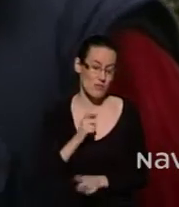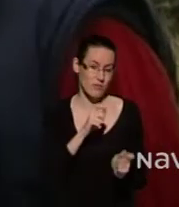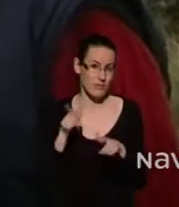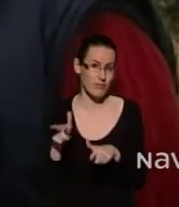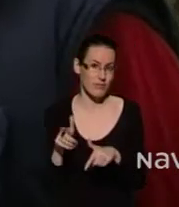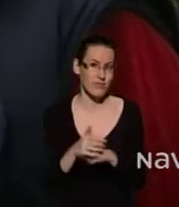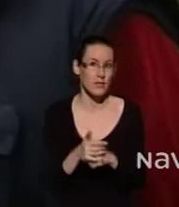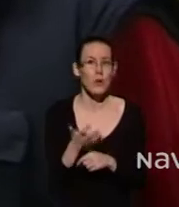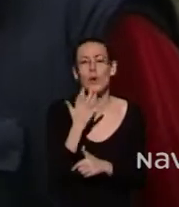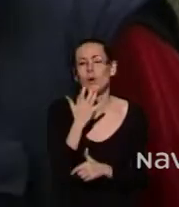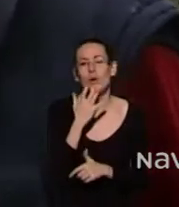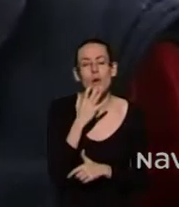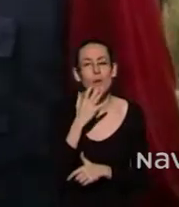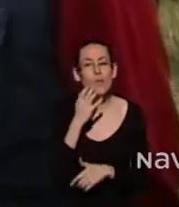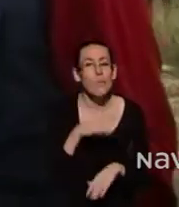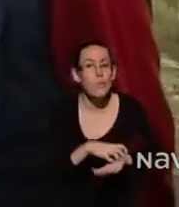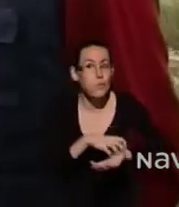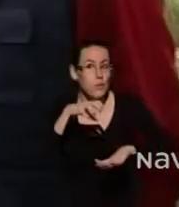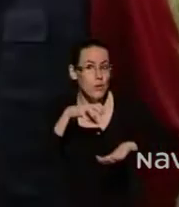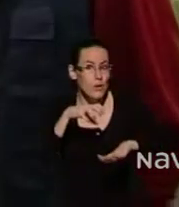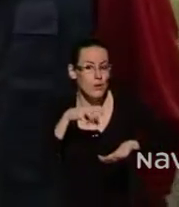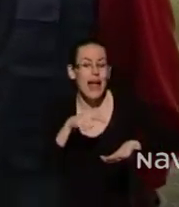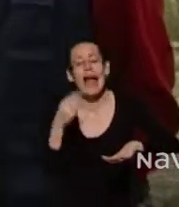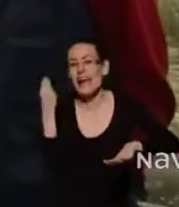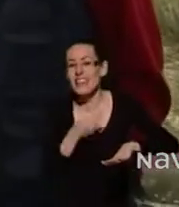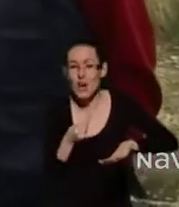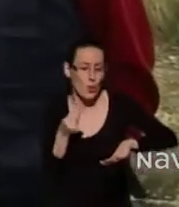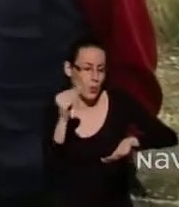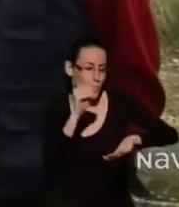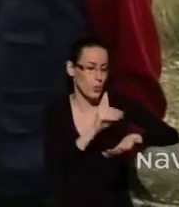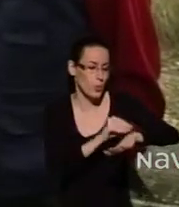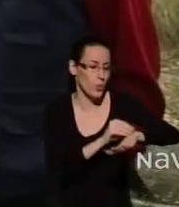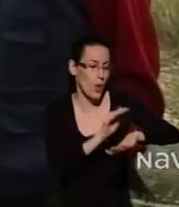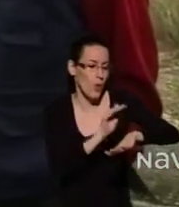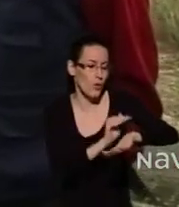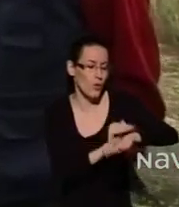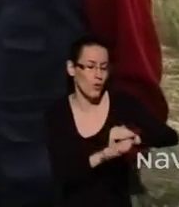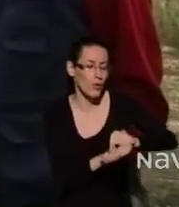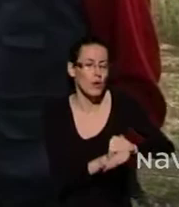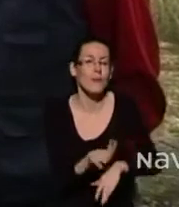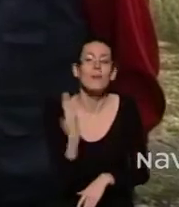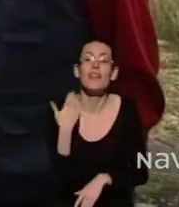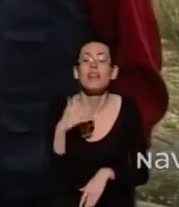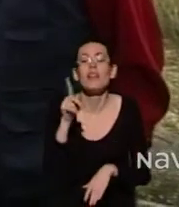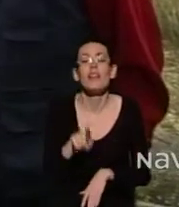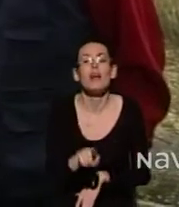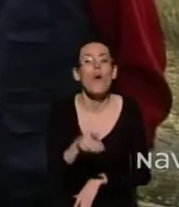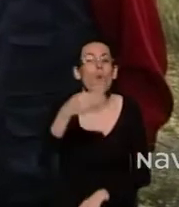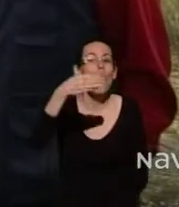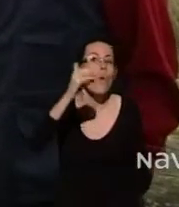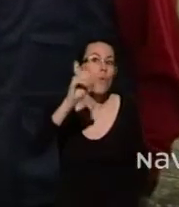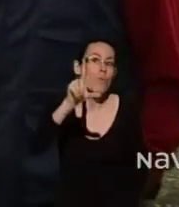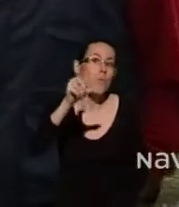que hay una inflamación, lo que sea, ponte hielo. Para hacer especie de bolaos que llamaban. ¿Qué son los bolaos? Pues una especie de helaos.